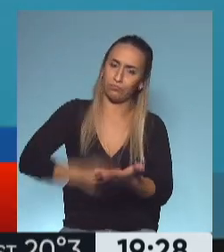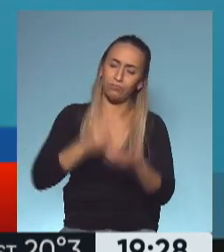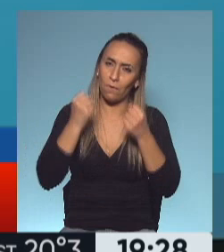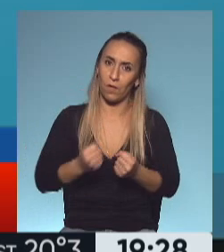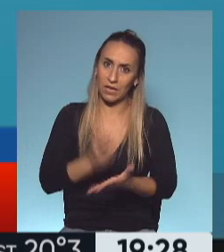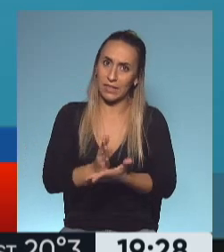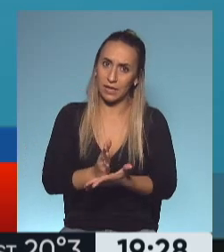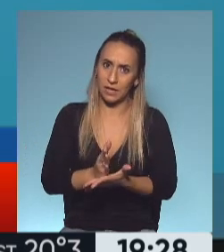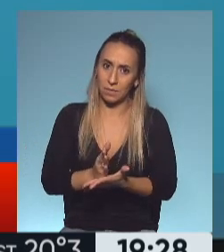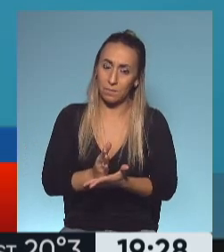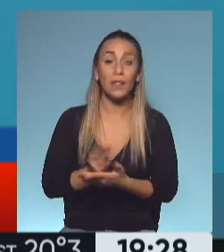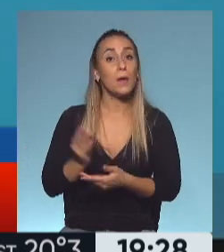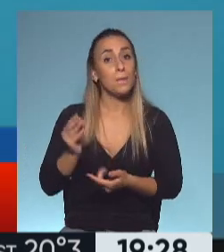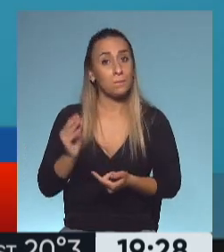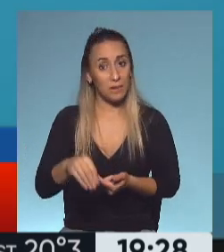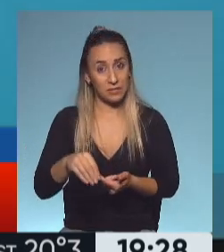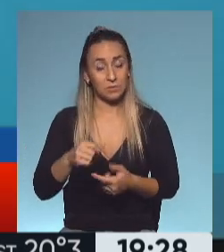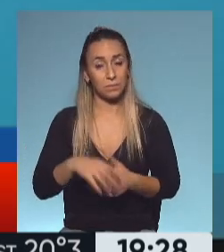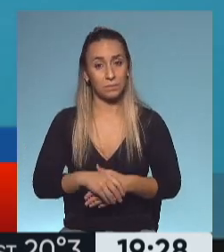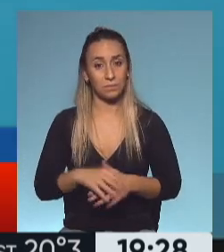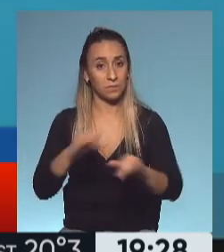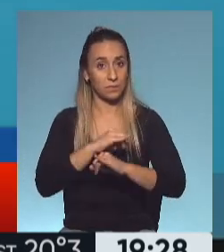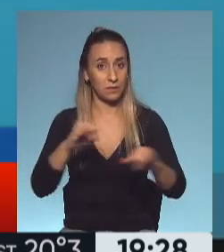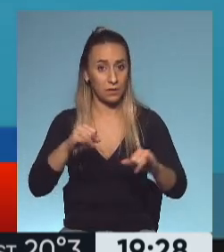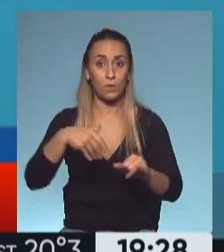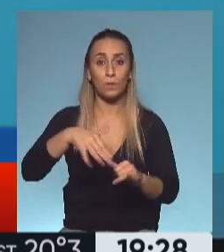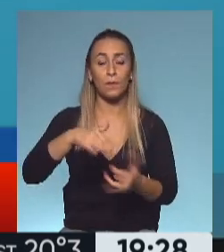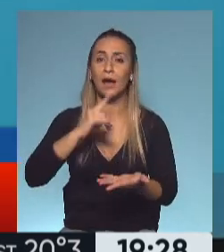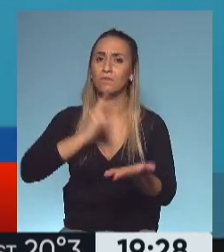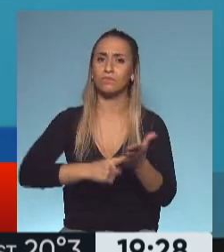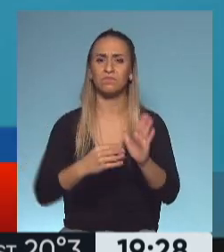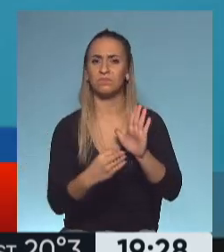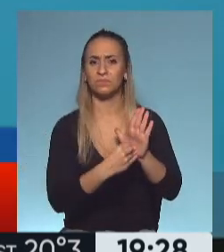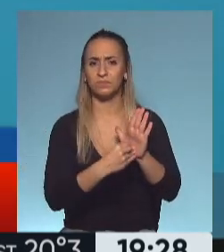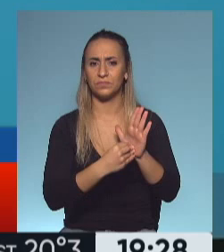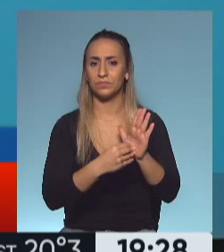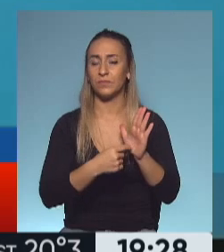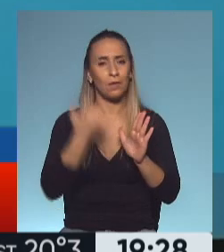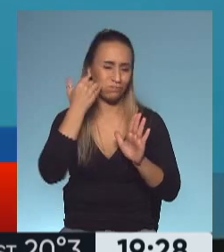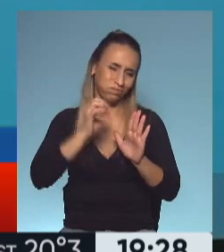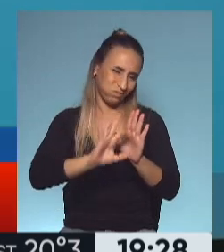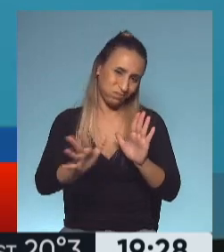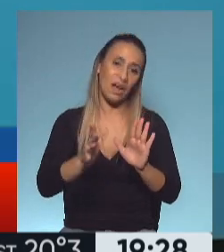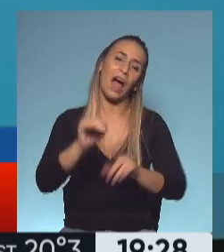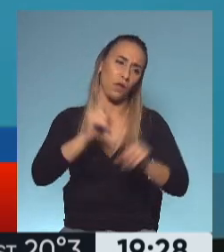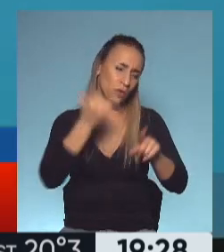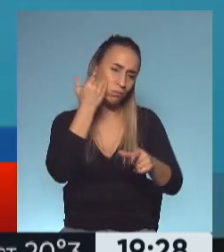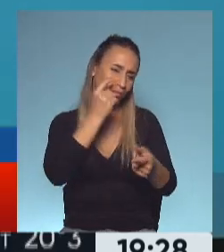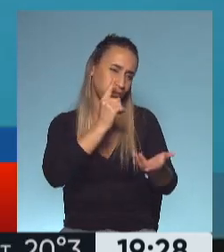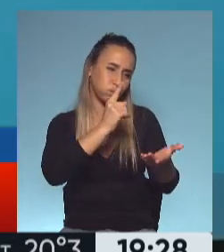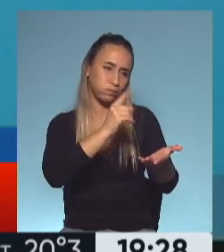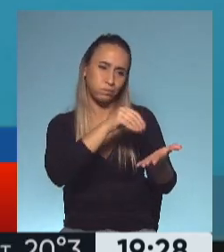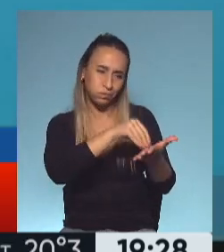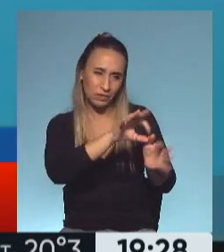Agrego también que se va a implementar ya definitivamente, ya lo teníamos para algunos casos,